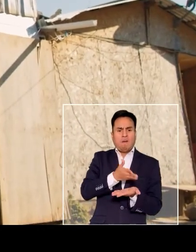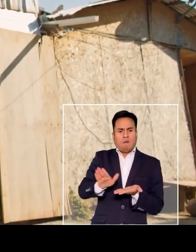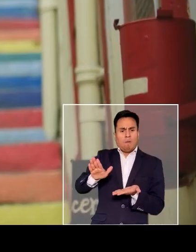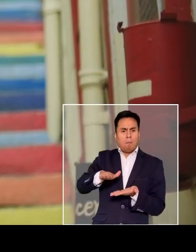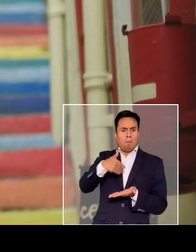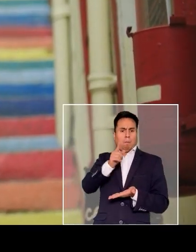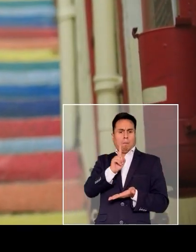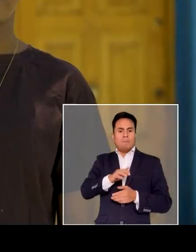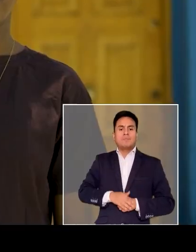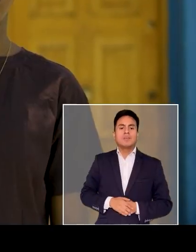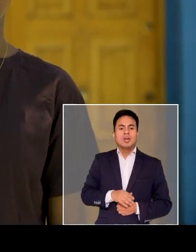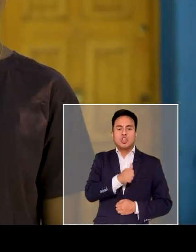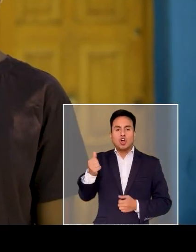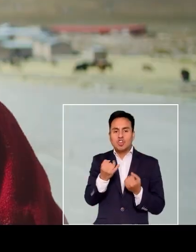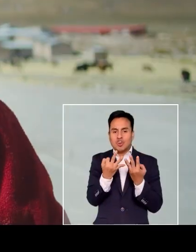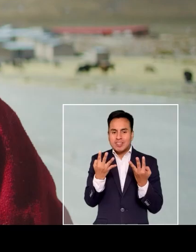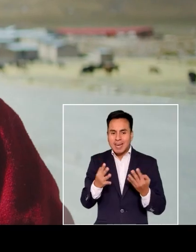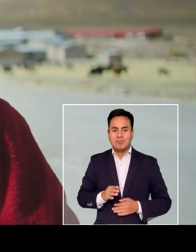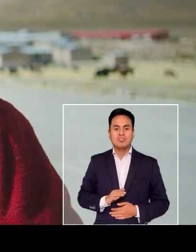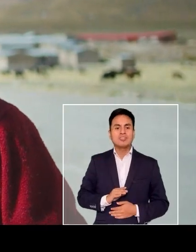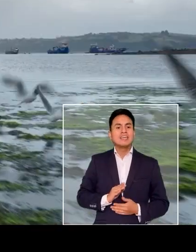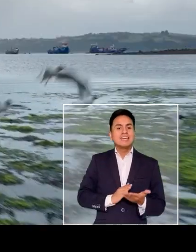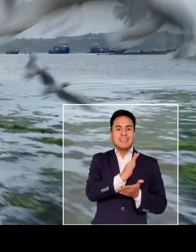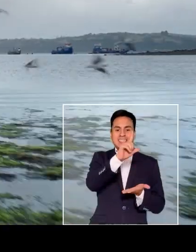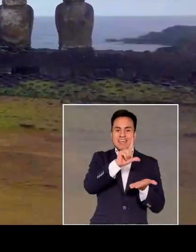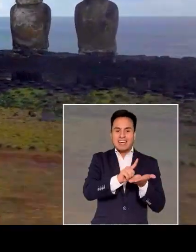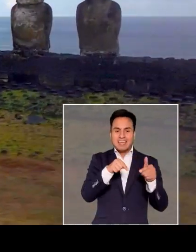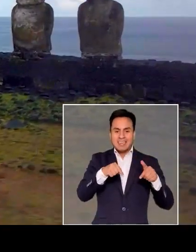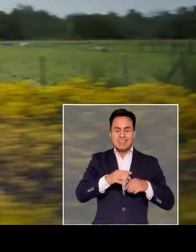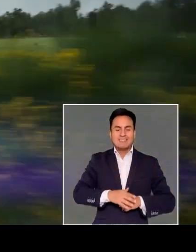nadie queda afuera. Porque todos contamos. Desde aquí.